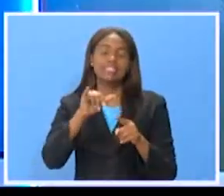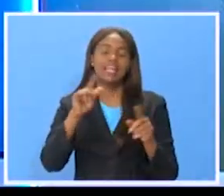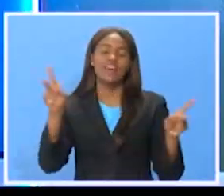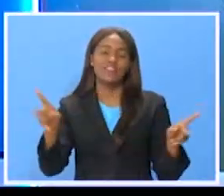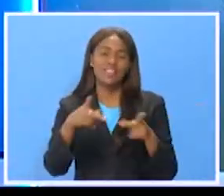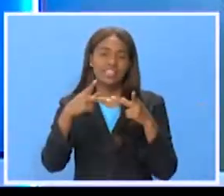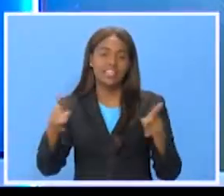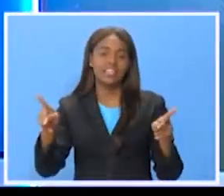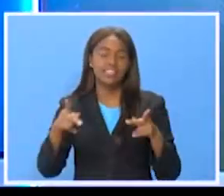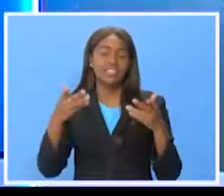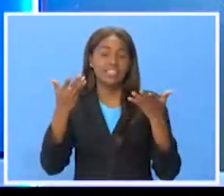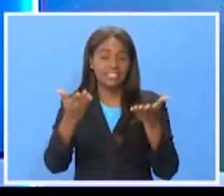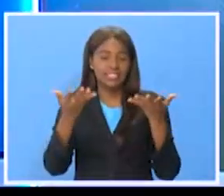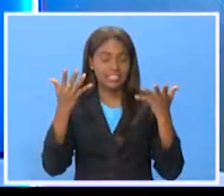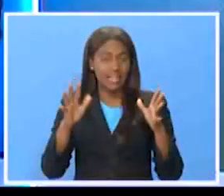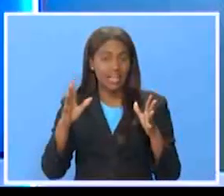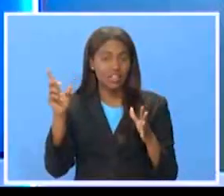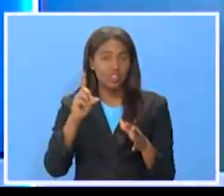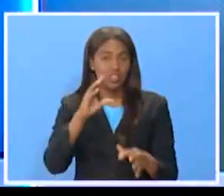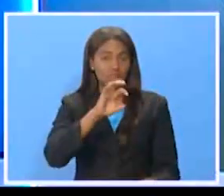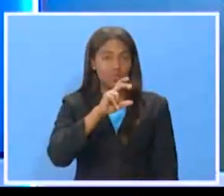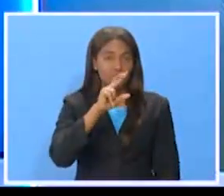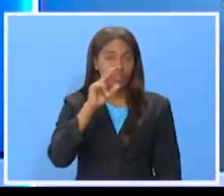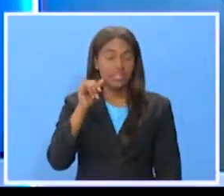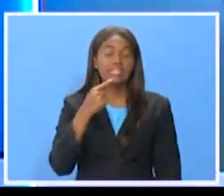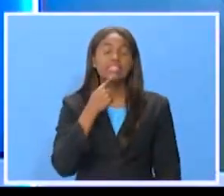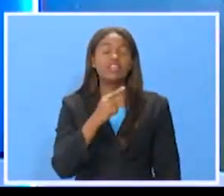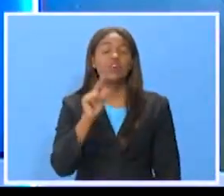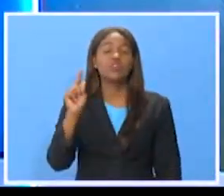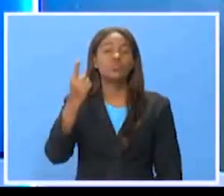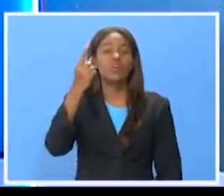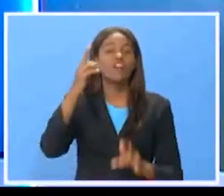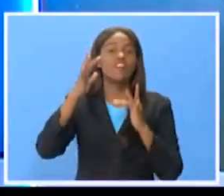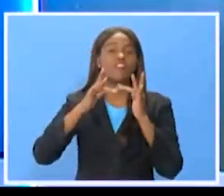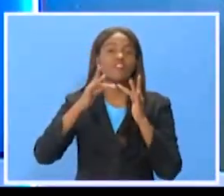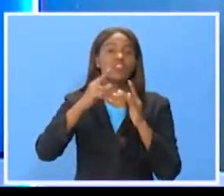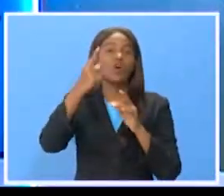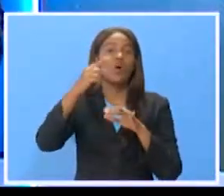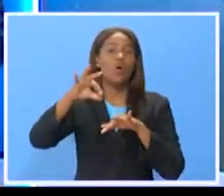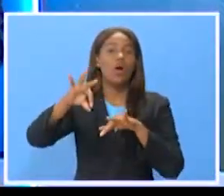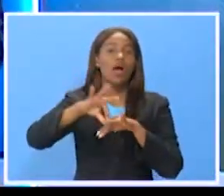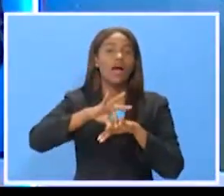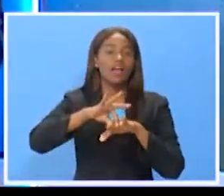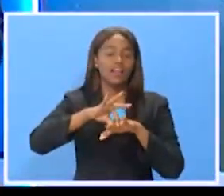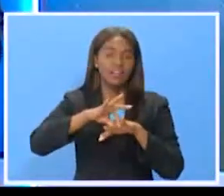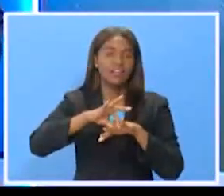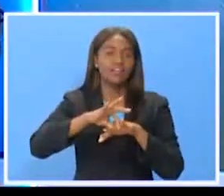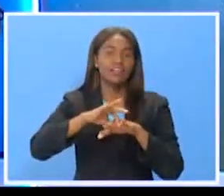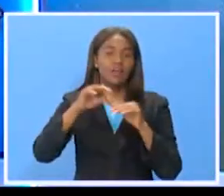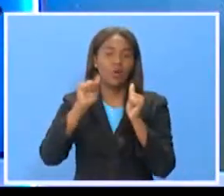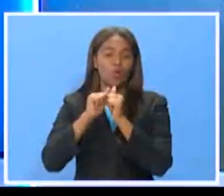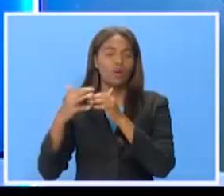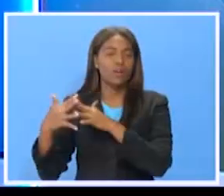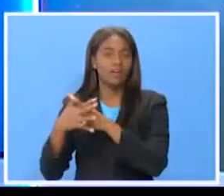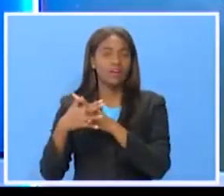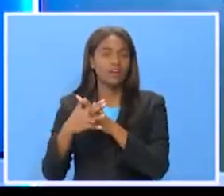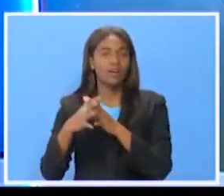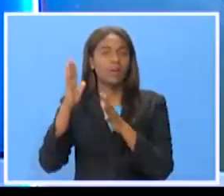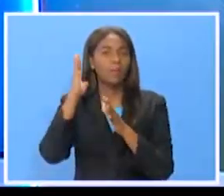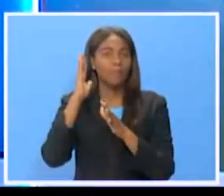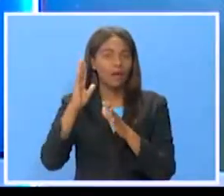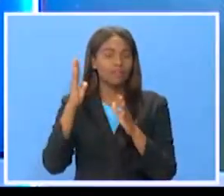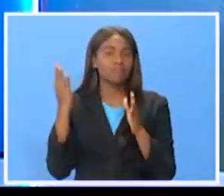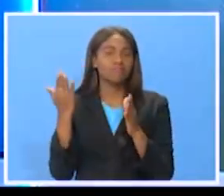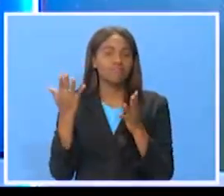fiesta estuvieron celebrando, y donde Stephen Curry dijo que solamente le falta un anillo olímpico con los Estados Unidos y que lo va